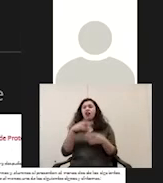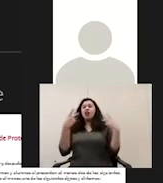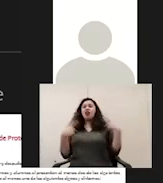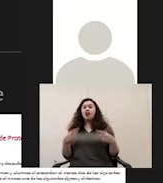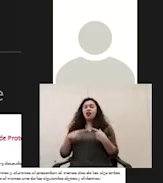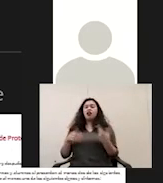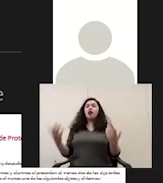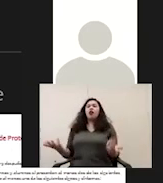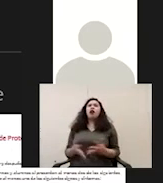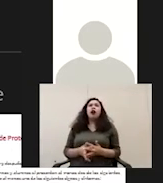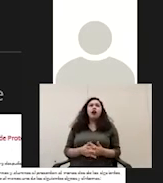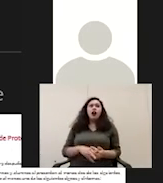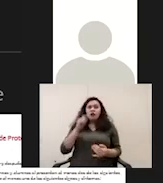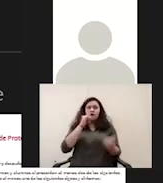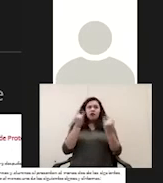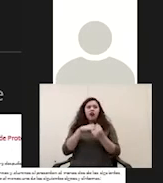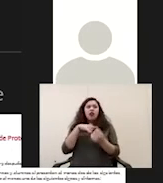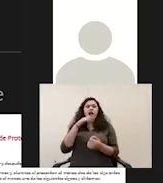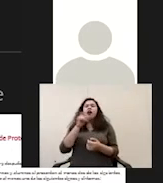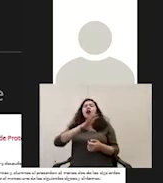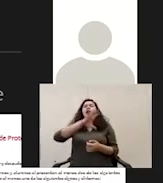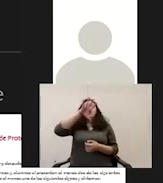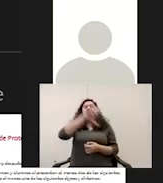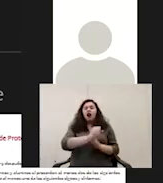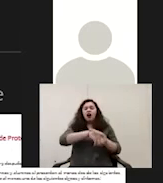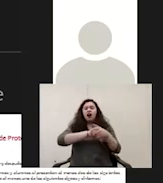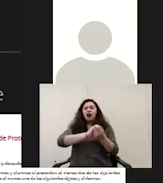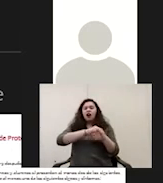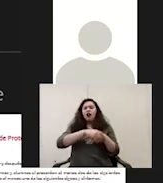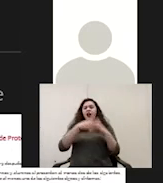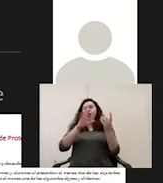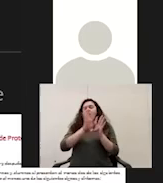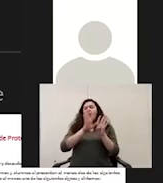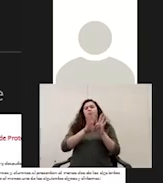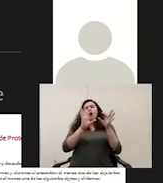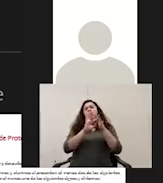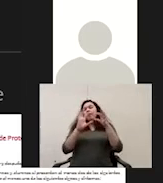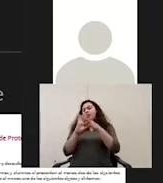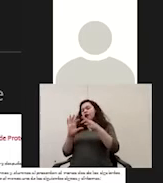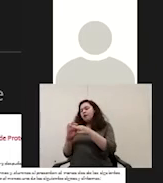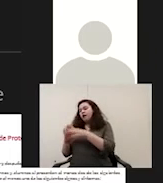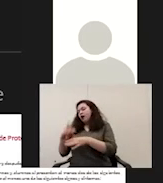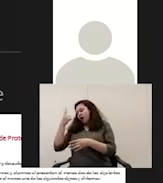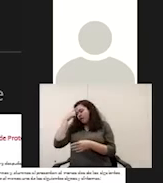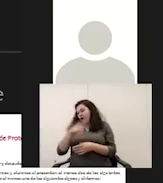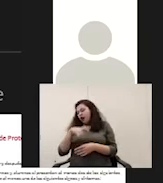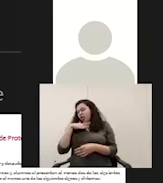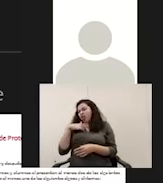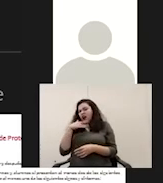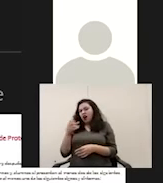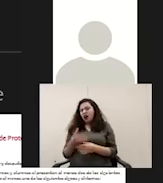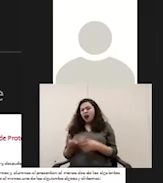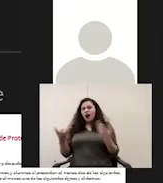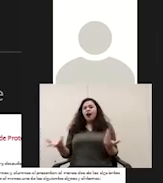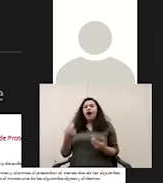manos igual sucias, lo vuelven a agarrar, o sea, es una cadena de suciedad, de mugre. Entonces es